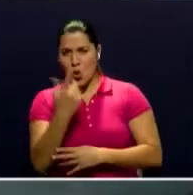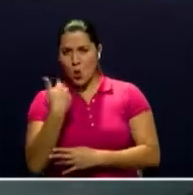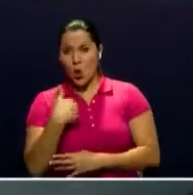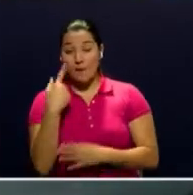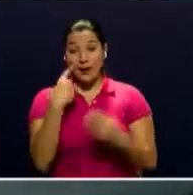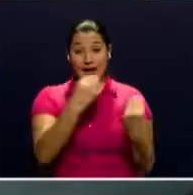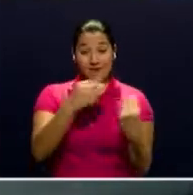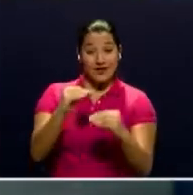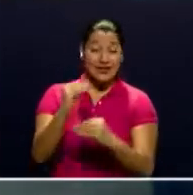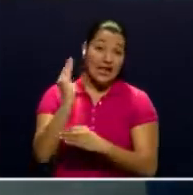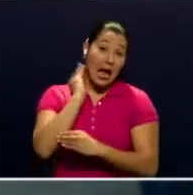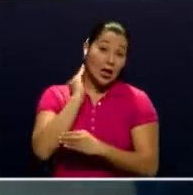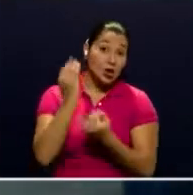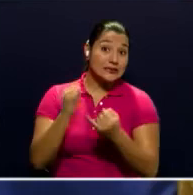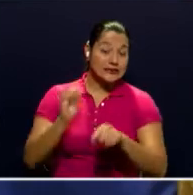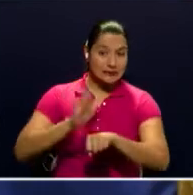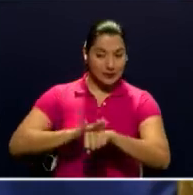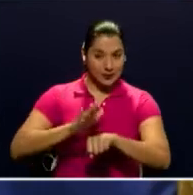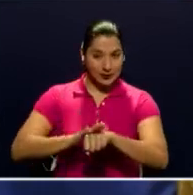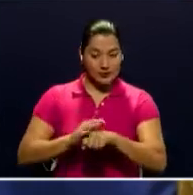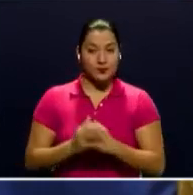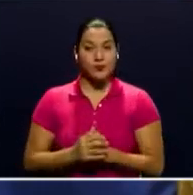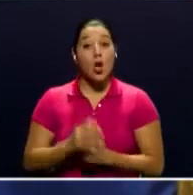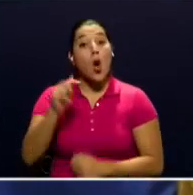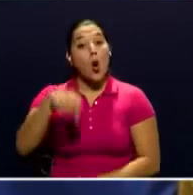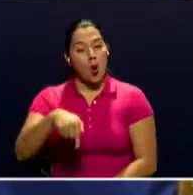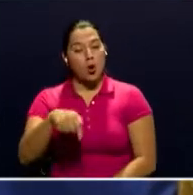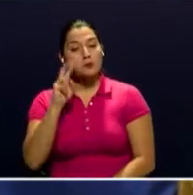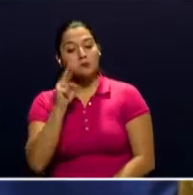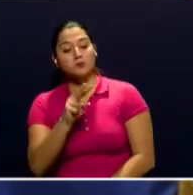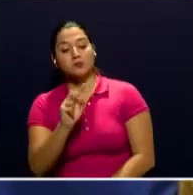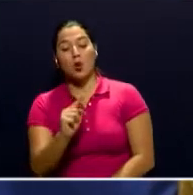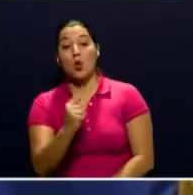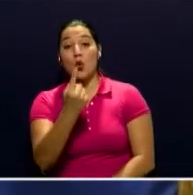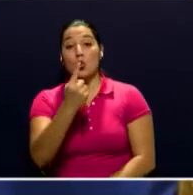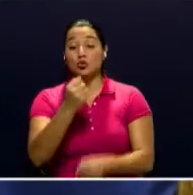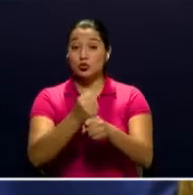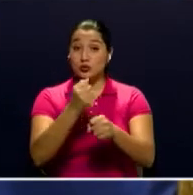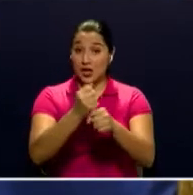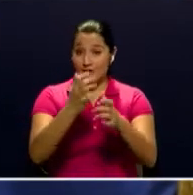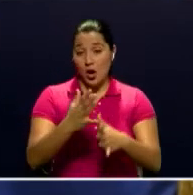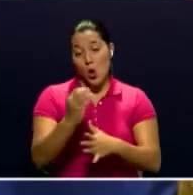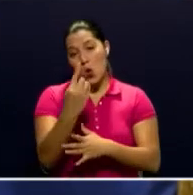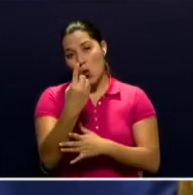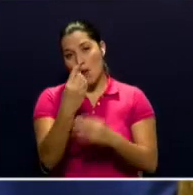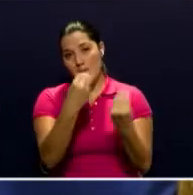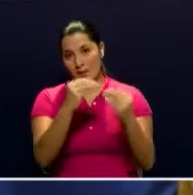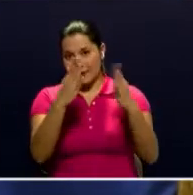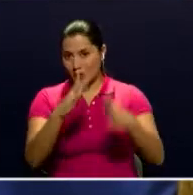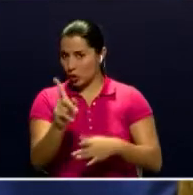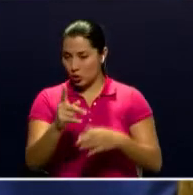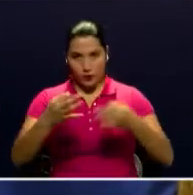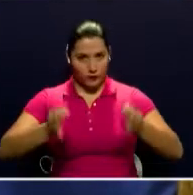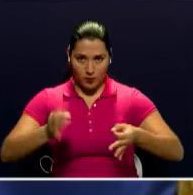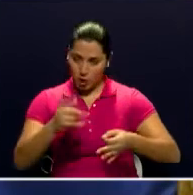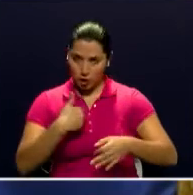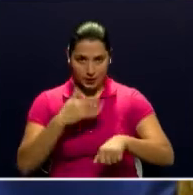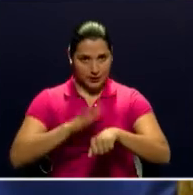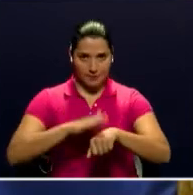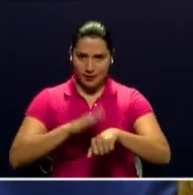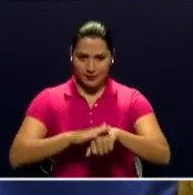vendiendo alcohol en gel sin permiso. Hoy fue el primer decomiso de un trabajador callejero, un vendedor informal que tenía una